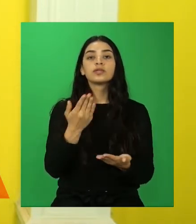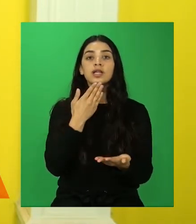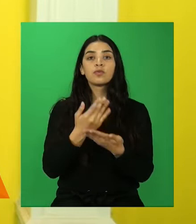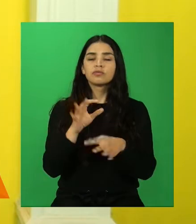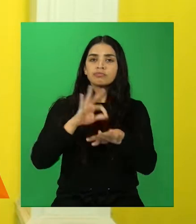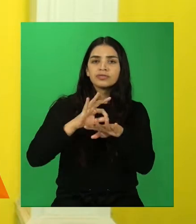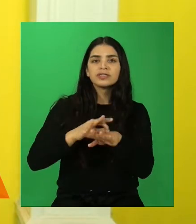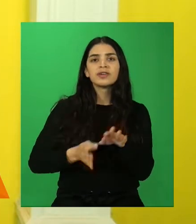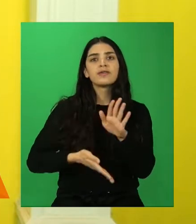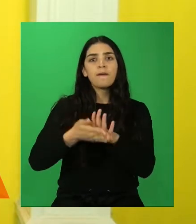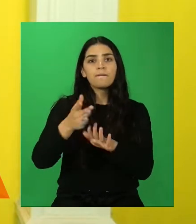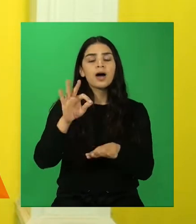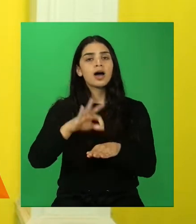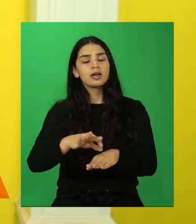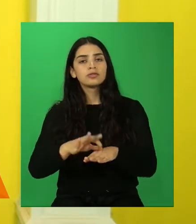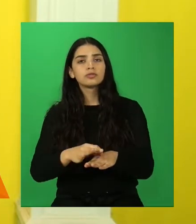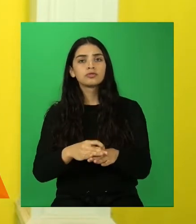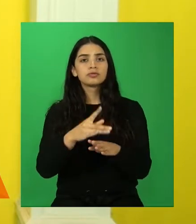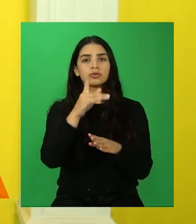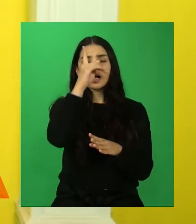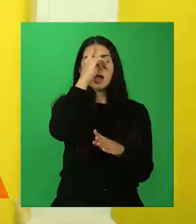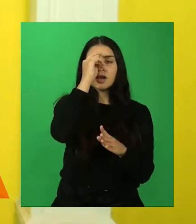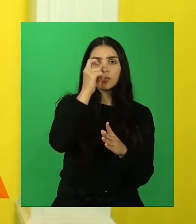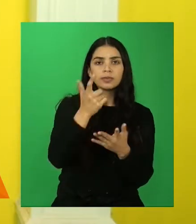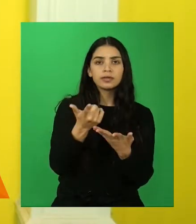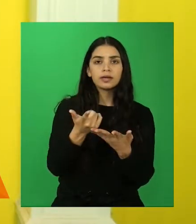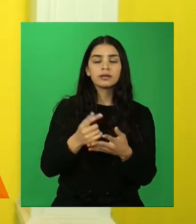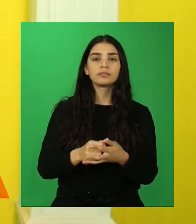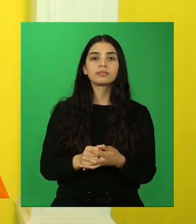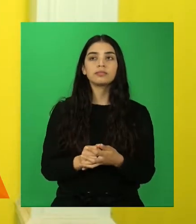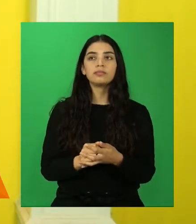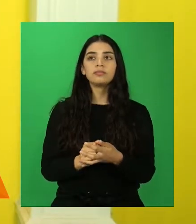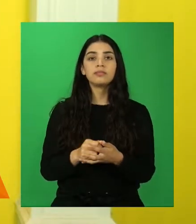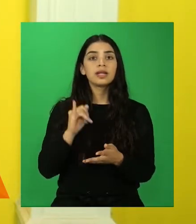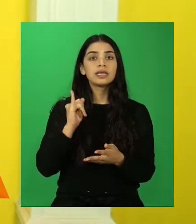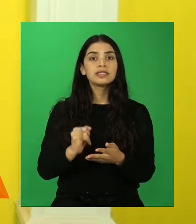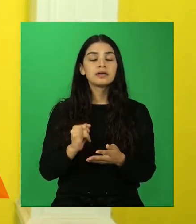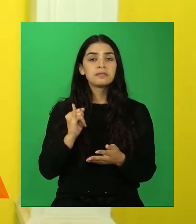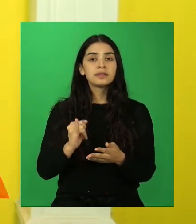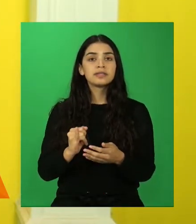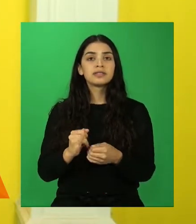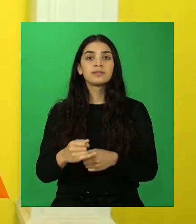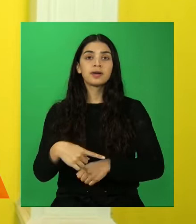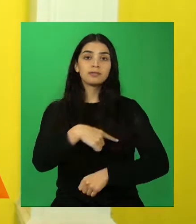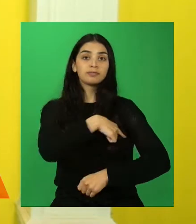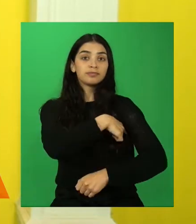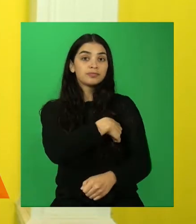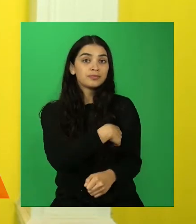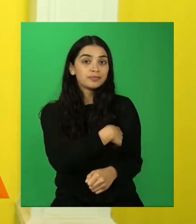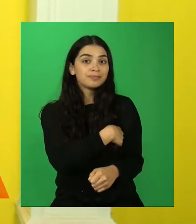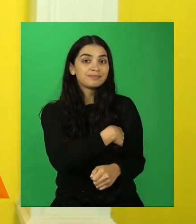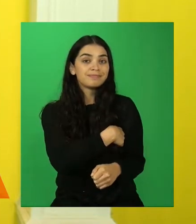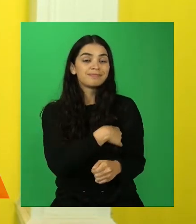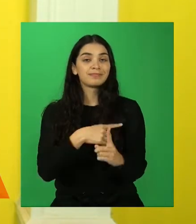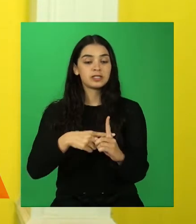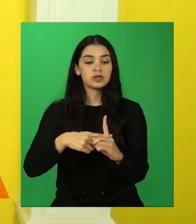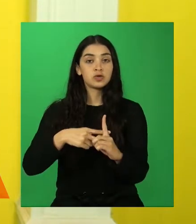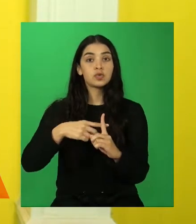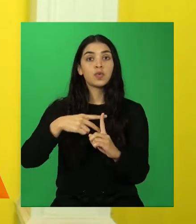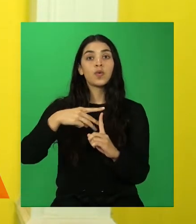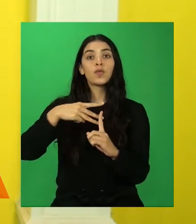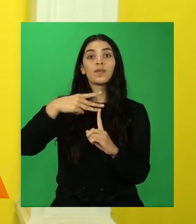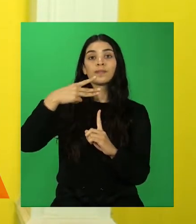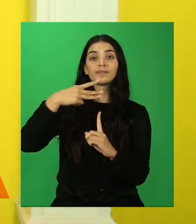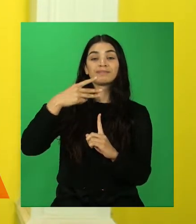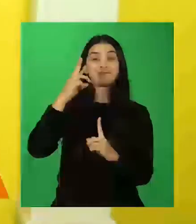Y los llevan al consultorio, al SAPU o en sus propias casas, su mamá le colocan un termómetro debajo del